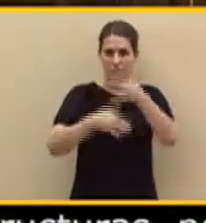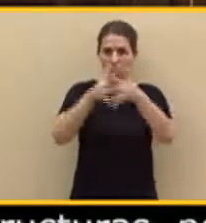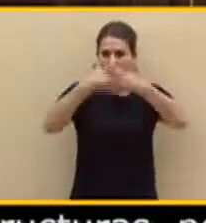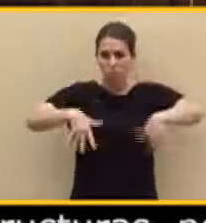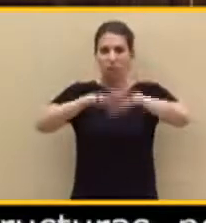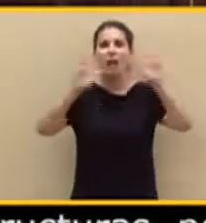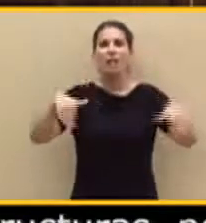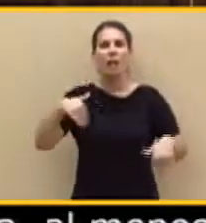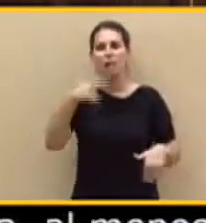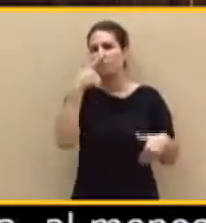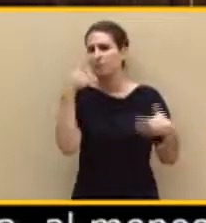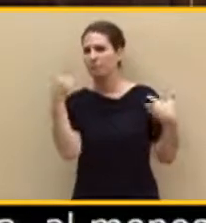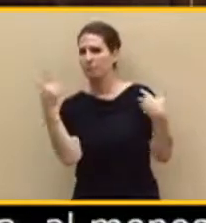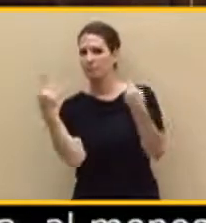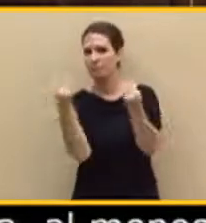intuida, señorías.